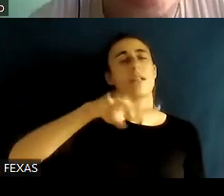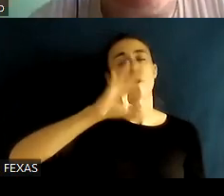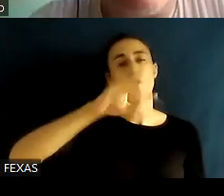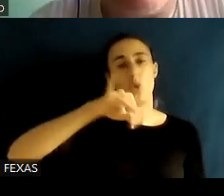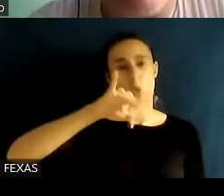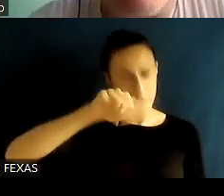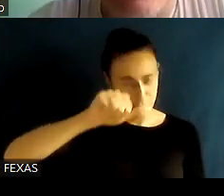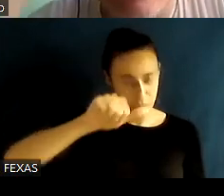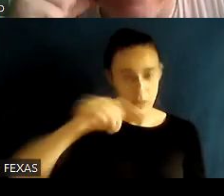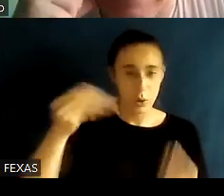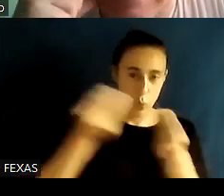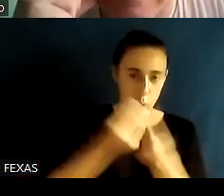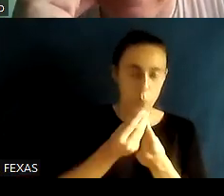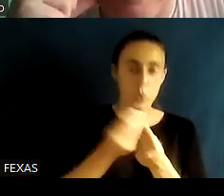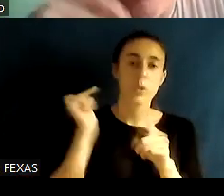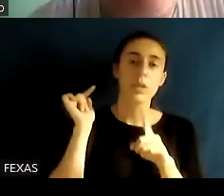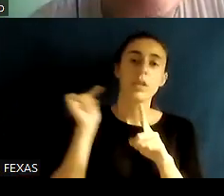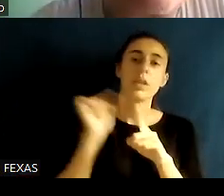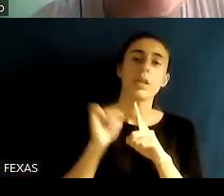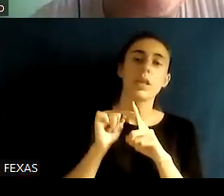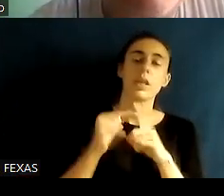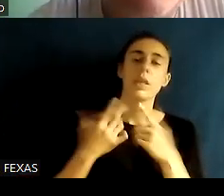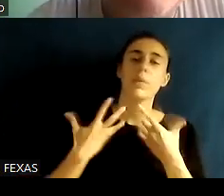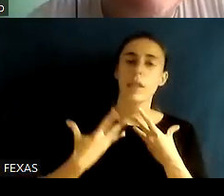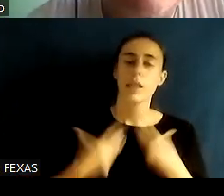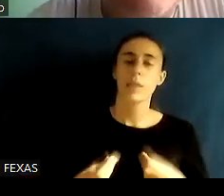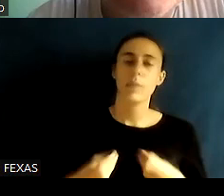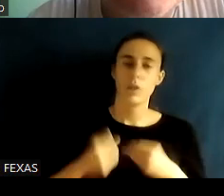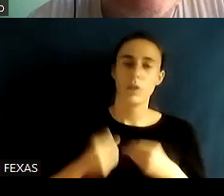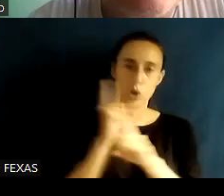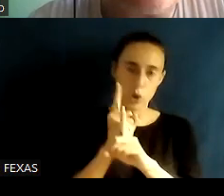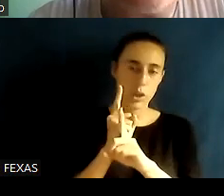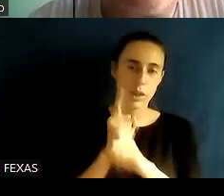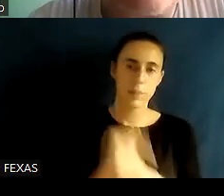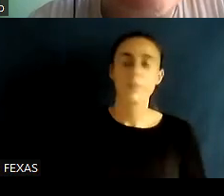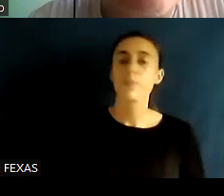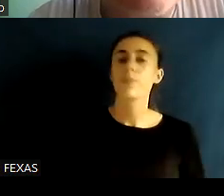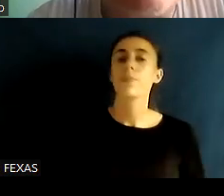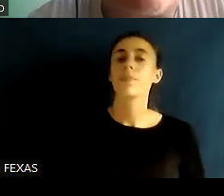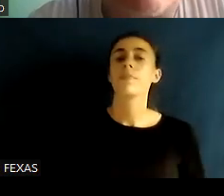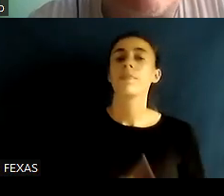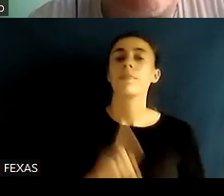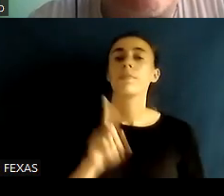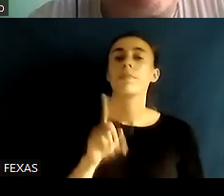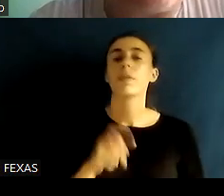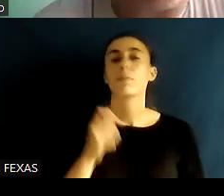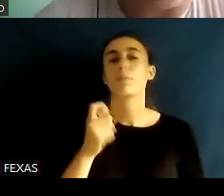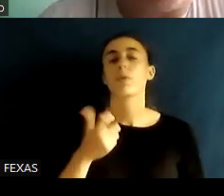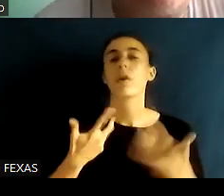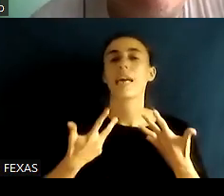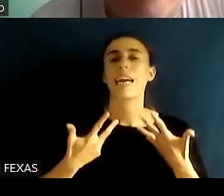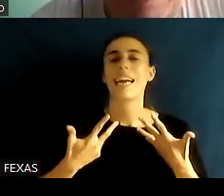intención de revertir el desánimo, el estado de desánimo, y sobre todo para inducir cierta relajación a nivel